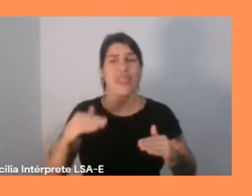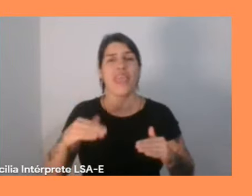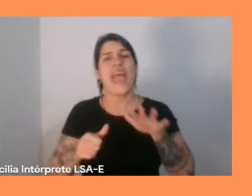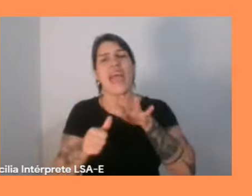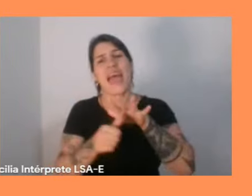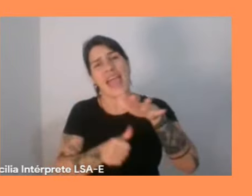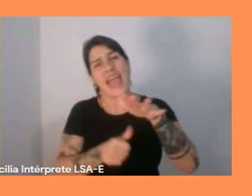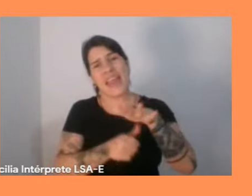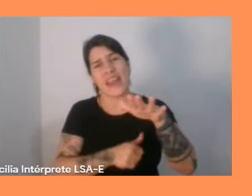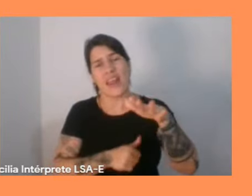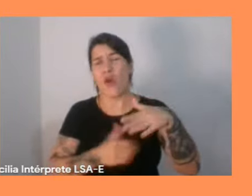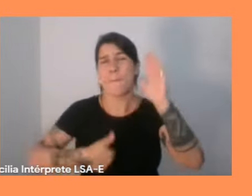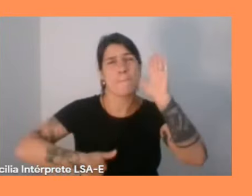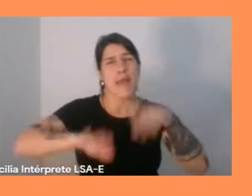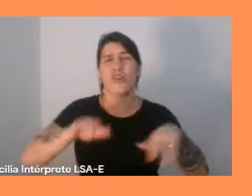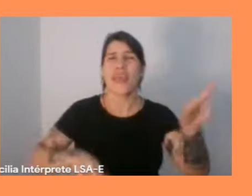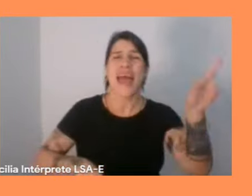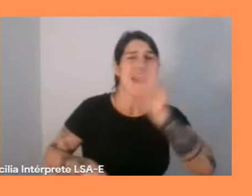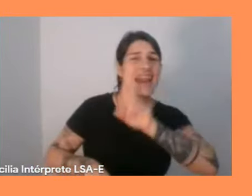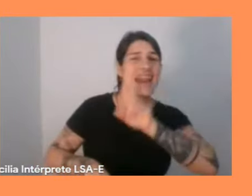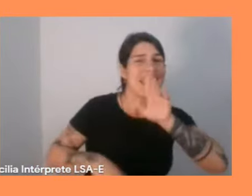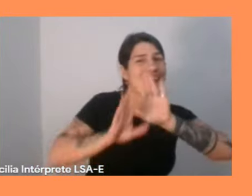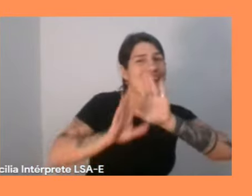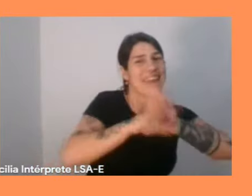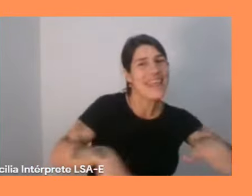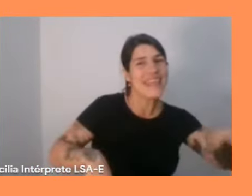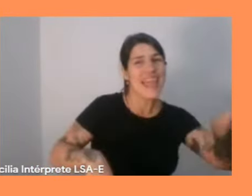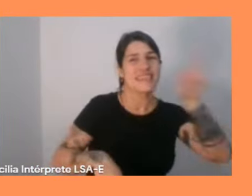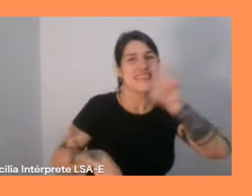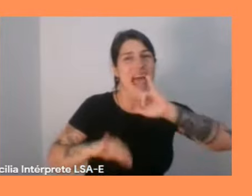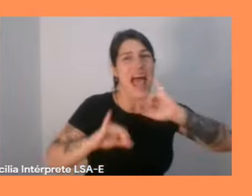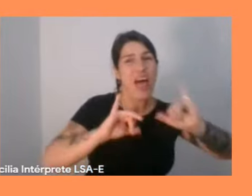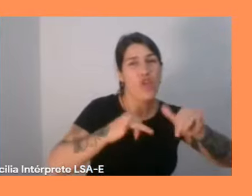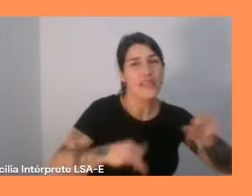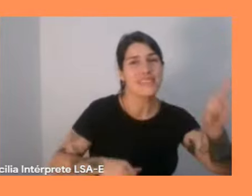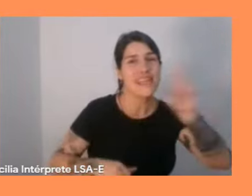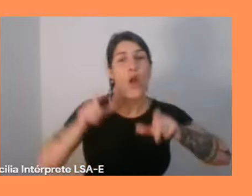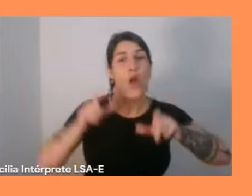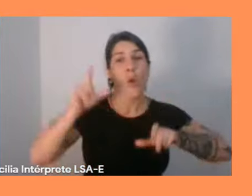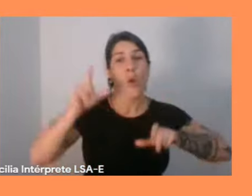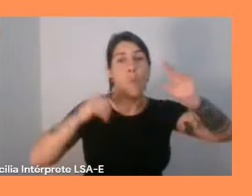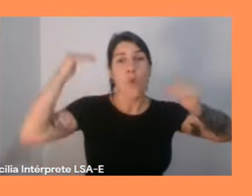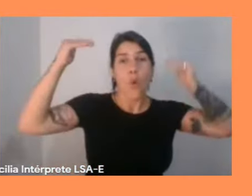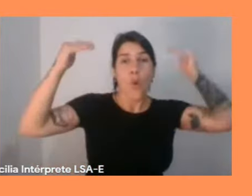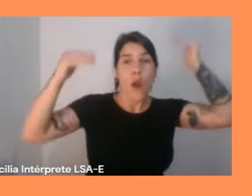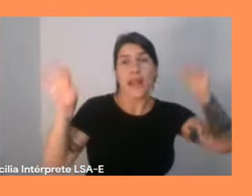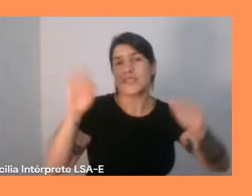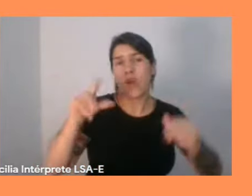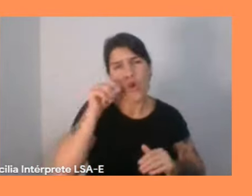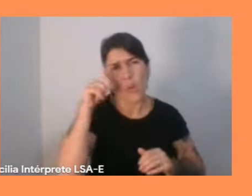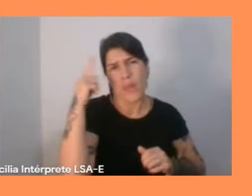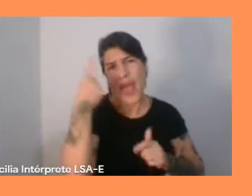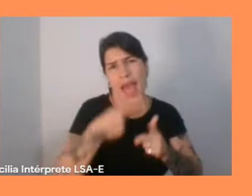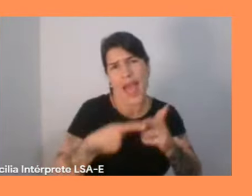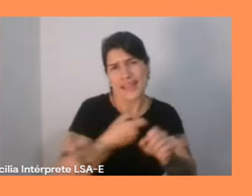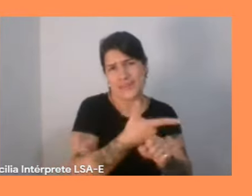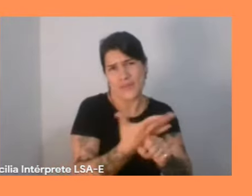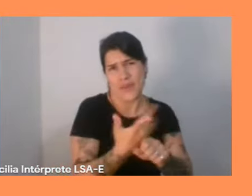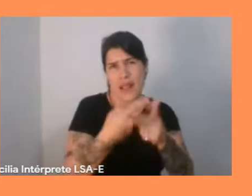y disidencias enfrentan serias barreras para imaginarse deportistas profesionales y